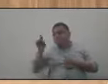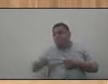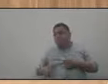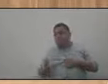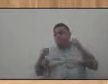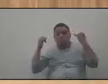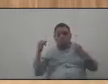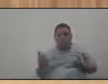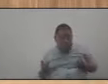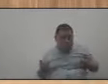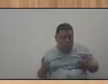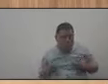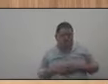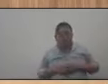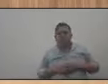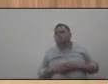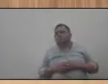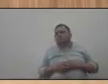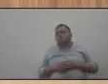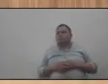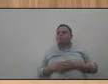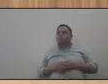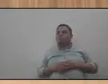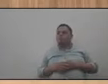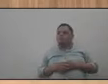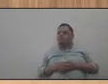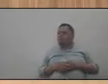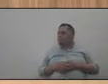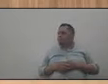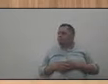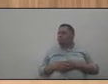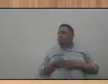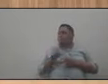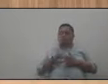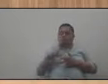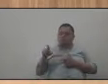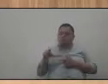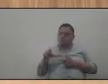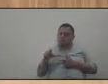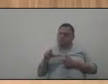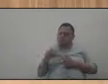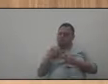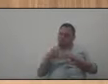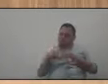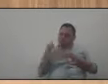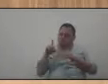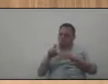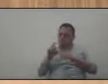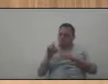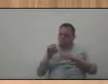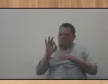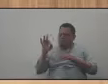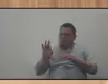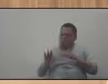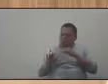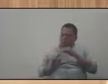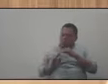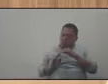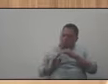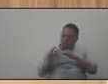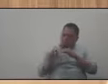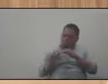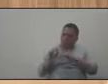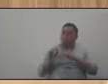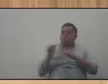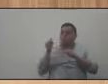hoy decir que subimos un indicador que nunca en la vida habíamos sobrepasado del 6% y hoy lo tenemos en